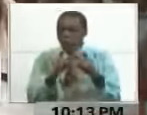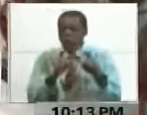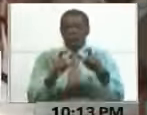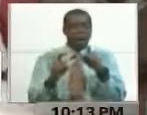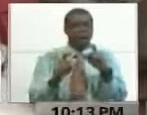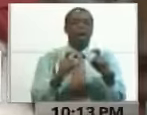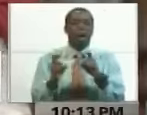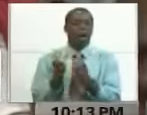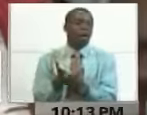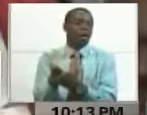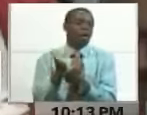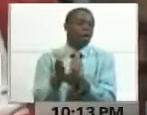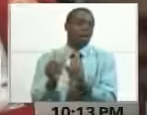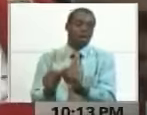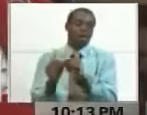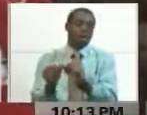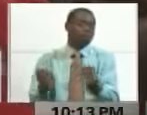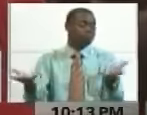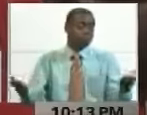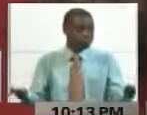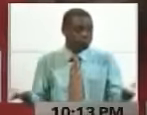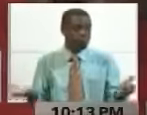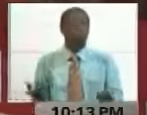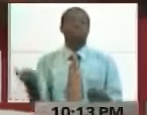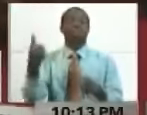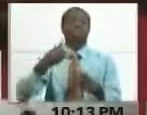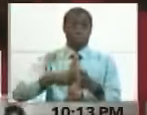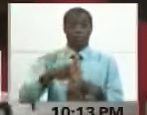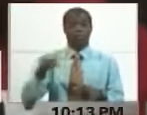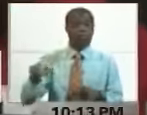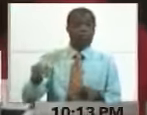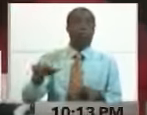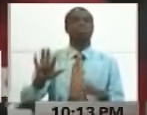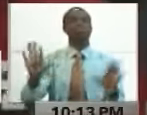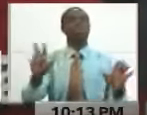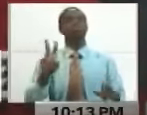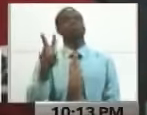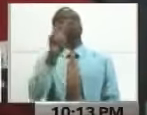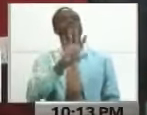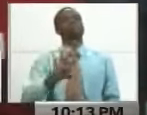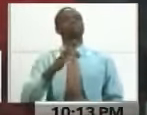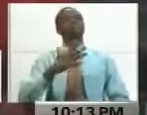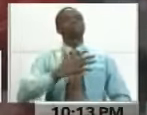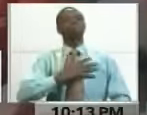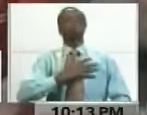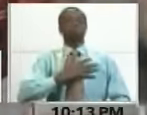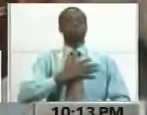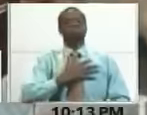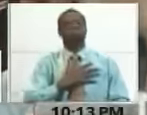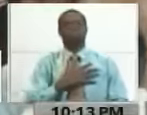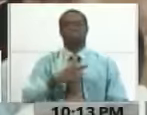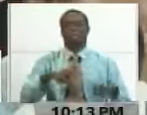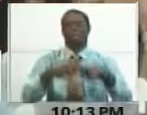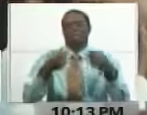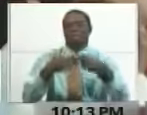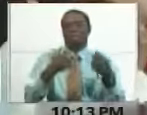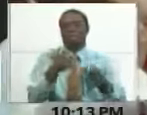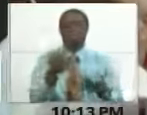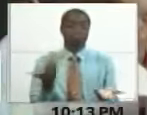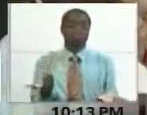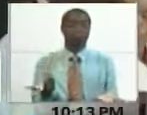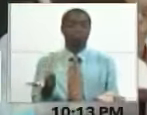el odio. Y además, un sentimiento antipatrio, ¿no? Ahorita andan en Washington,